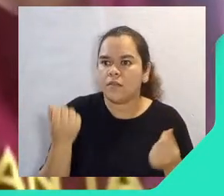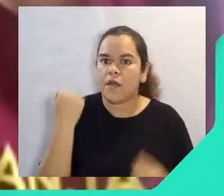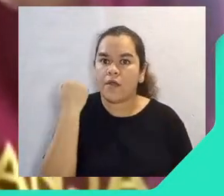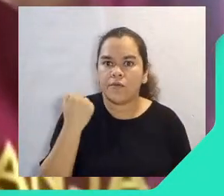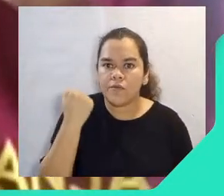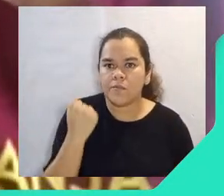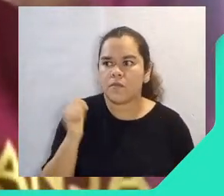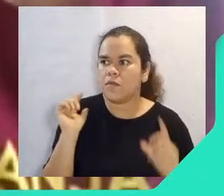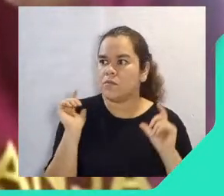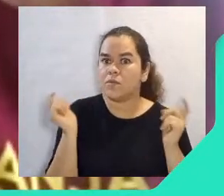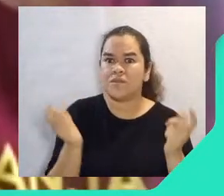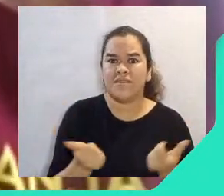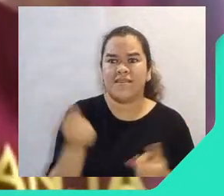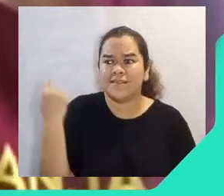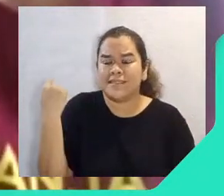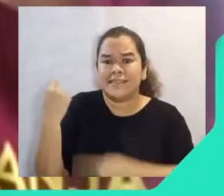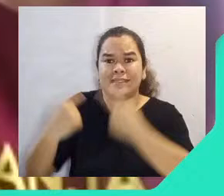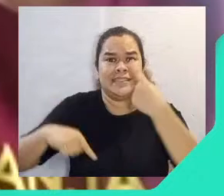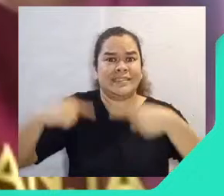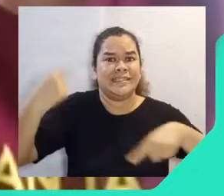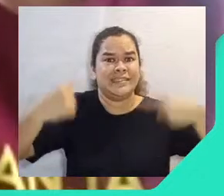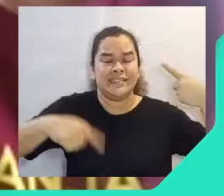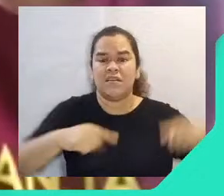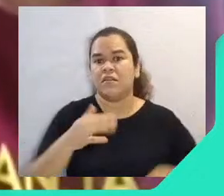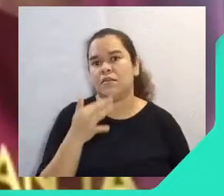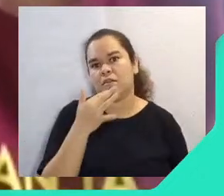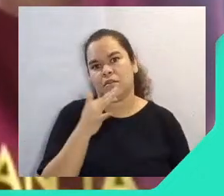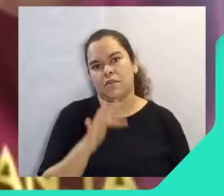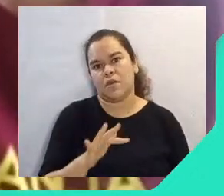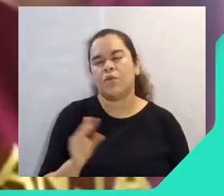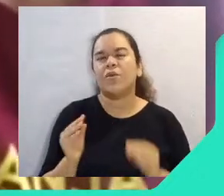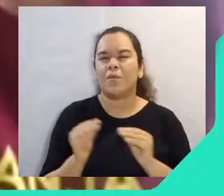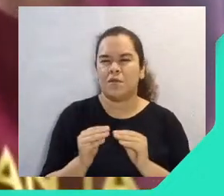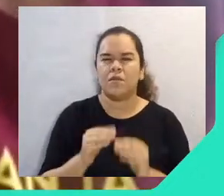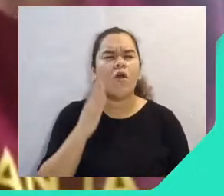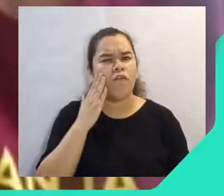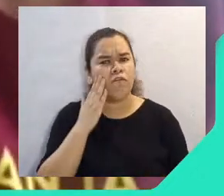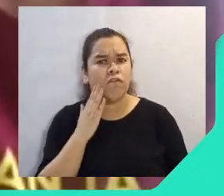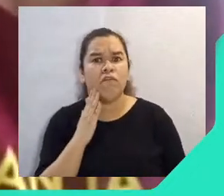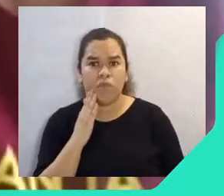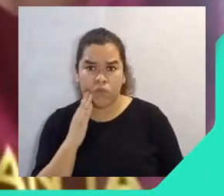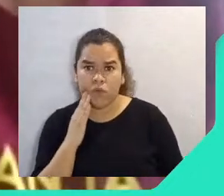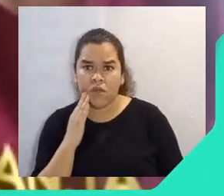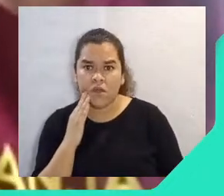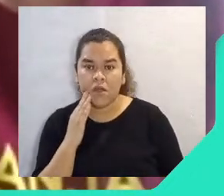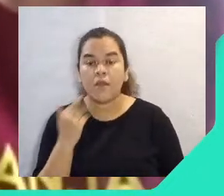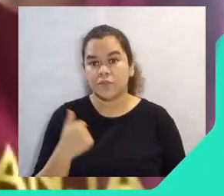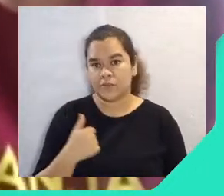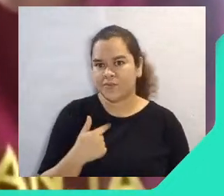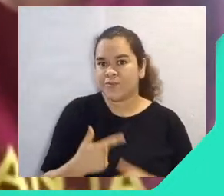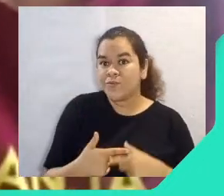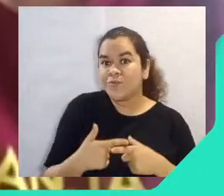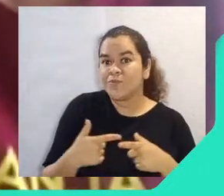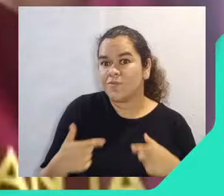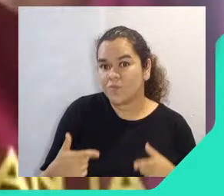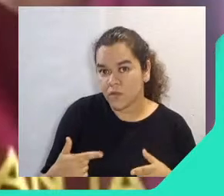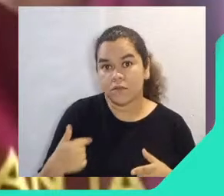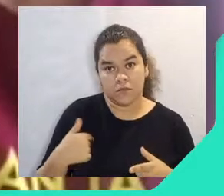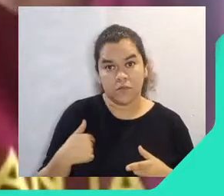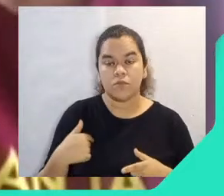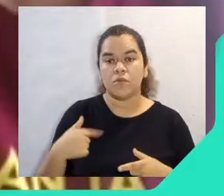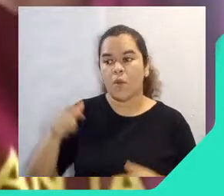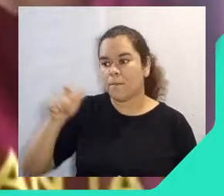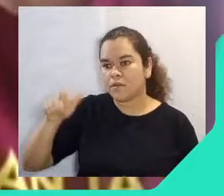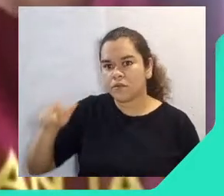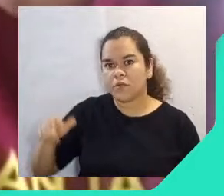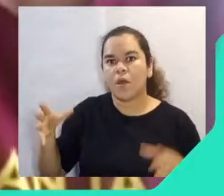y hay que entender eso, y tratar de ser un buen compañero. Yo tuve la suerte de que me tocó un grupo de